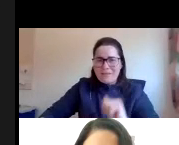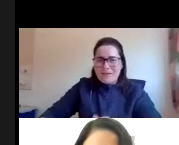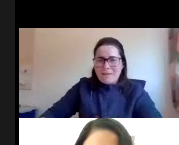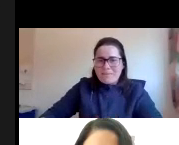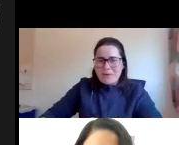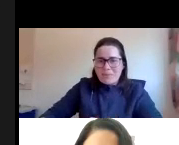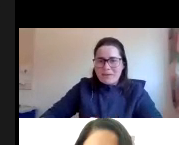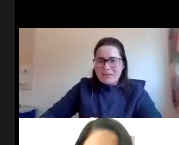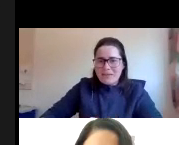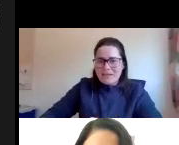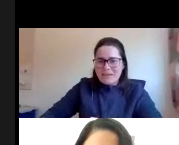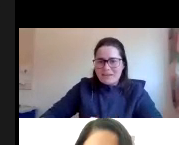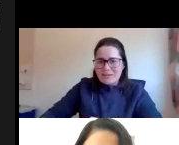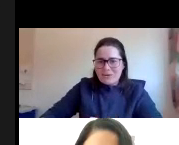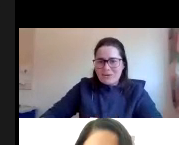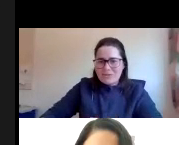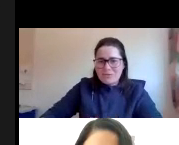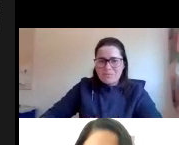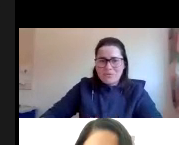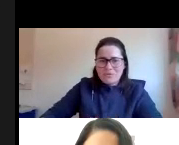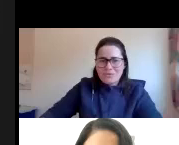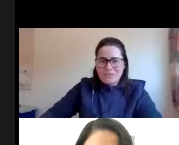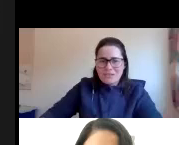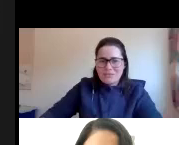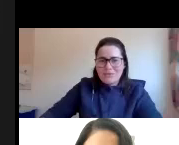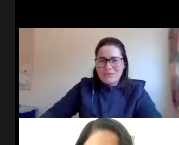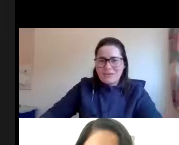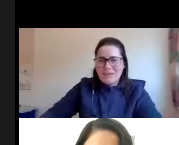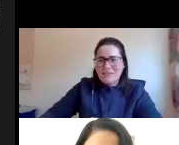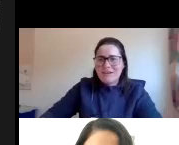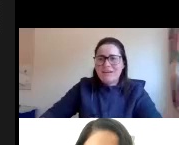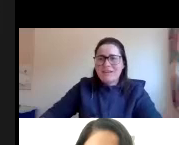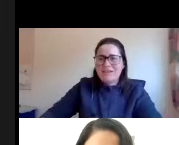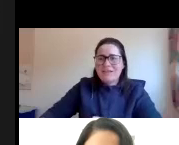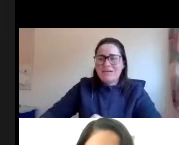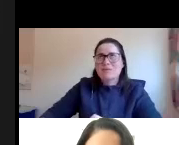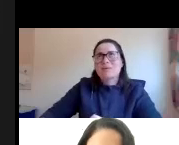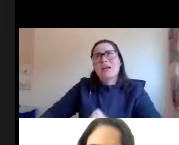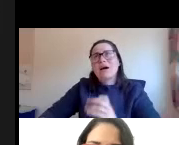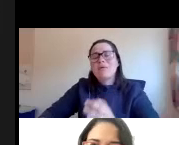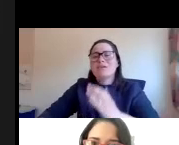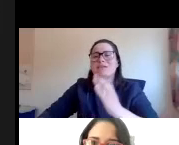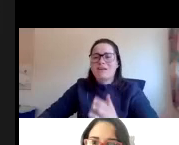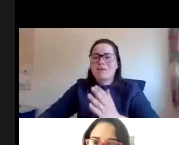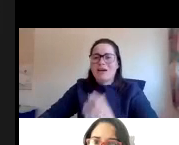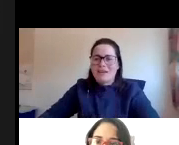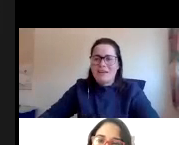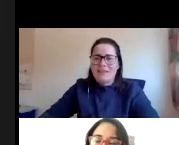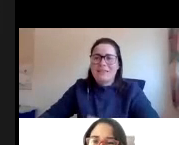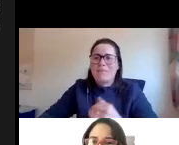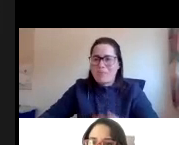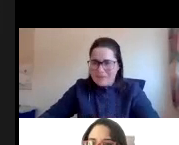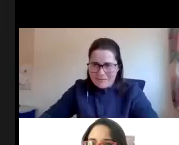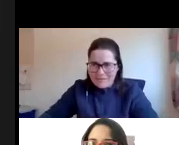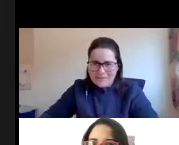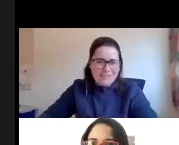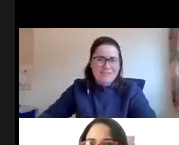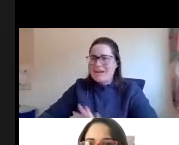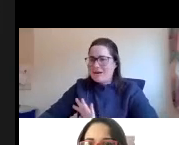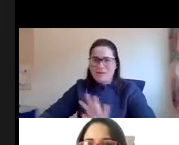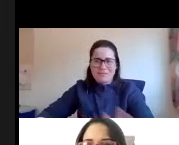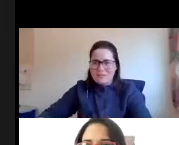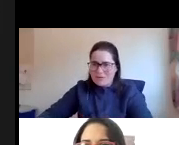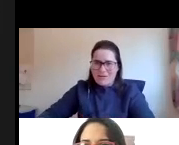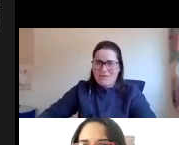mala, pero a partir de acá, todos estos puntos ya el agua tiene una calidad de pésima,